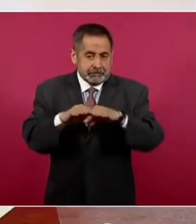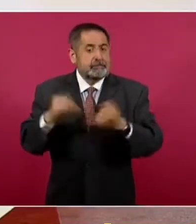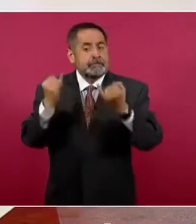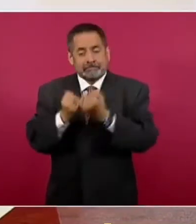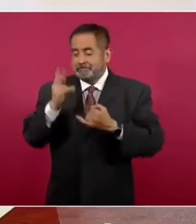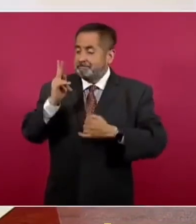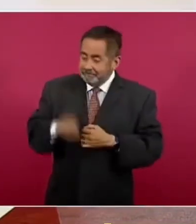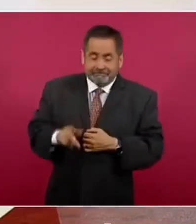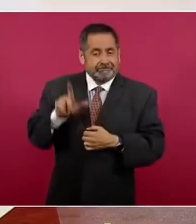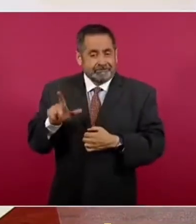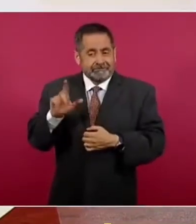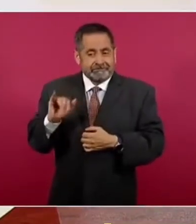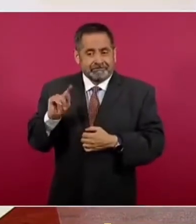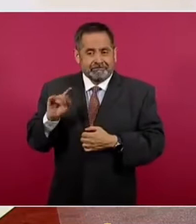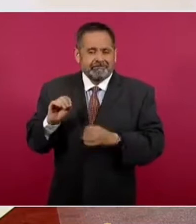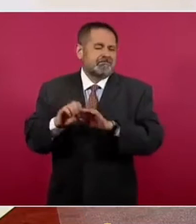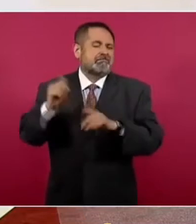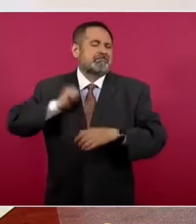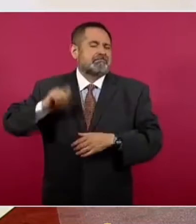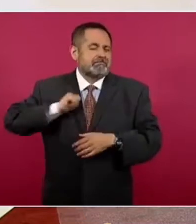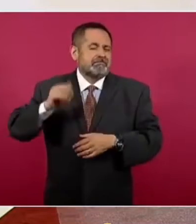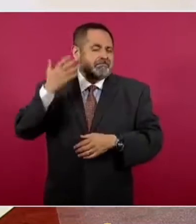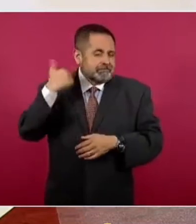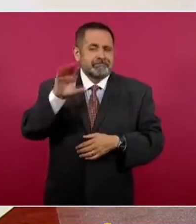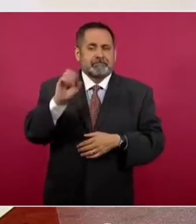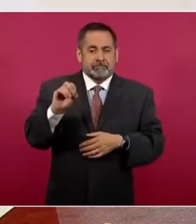o antes el oro,